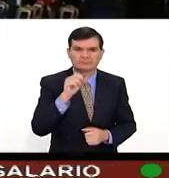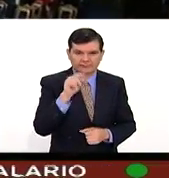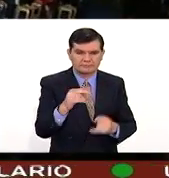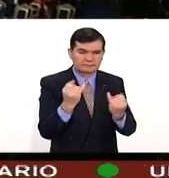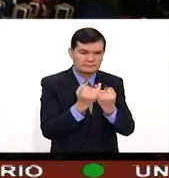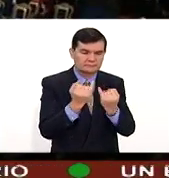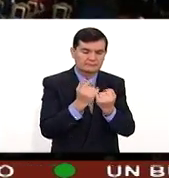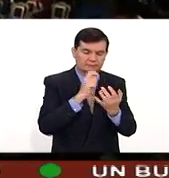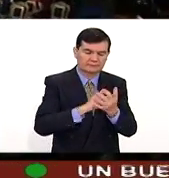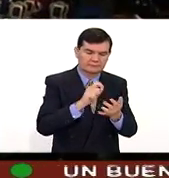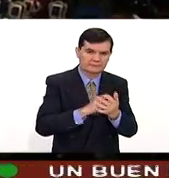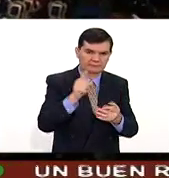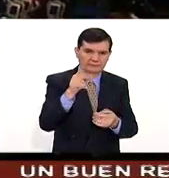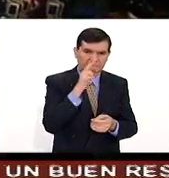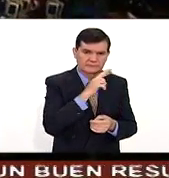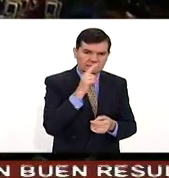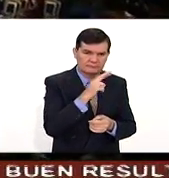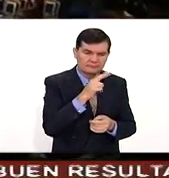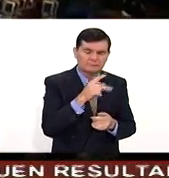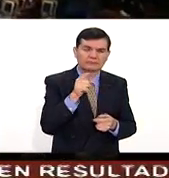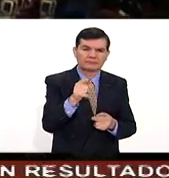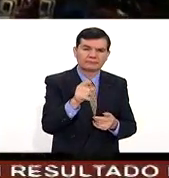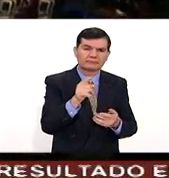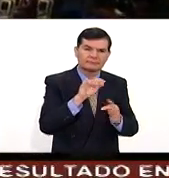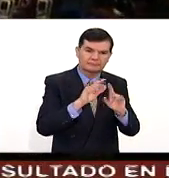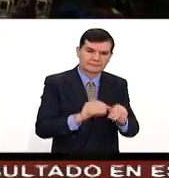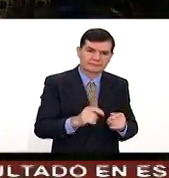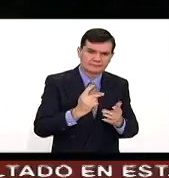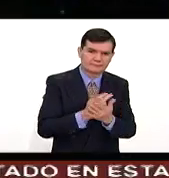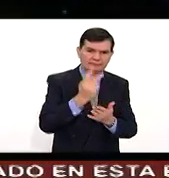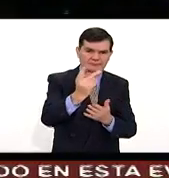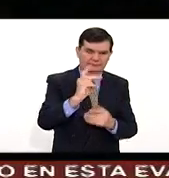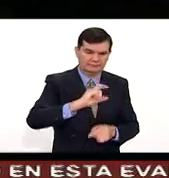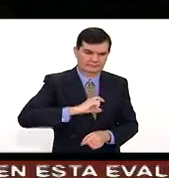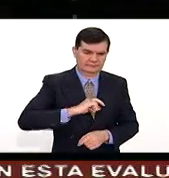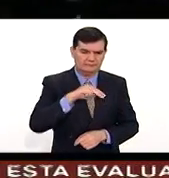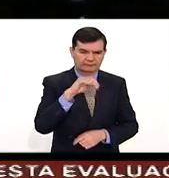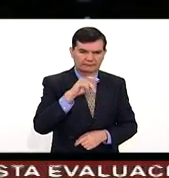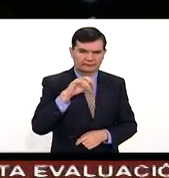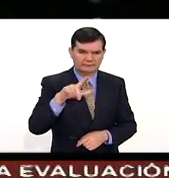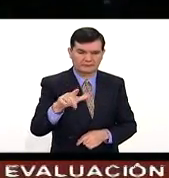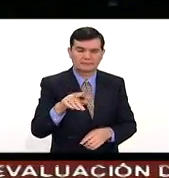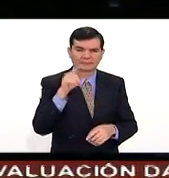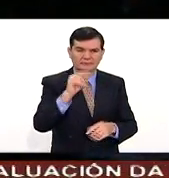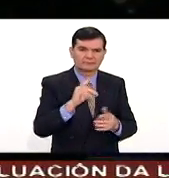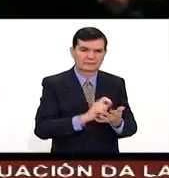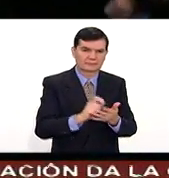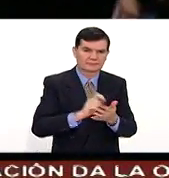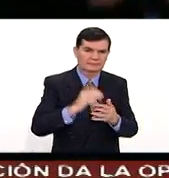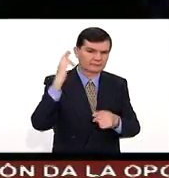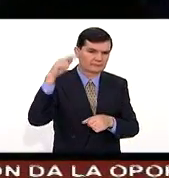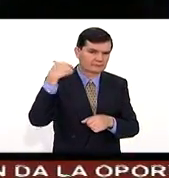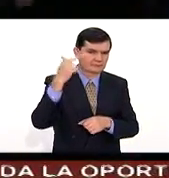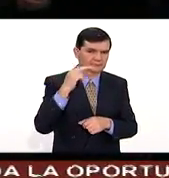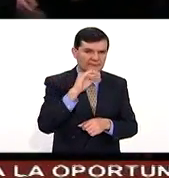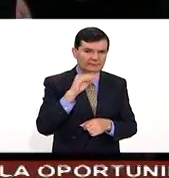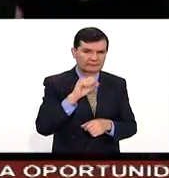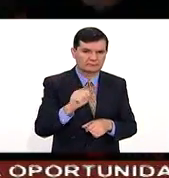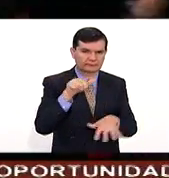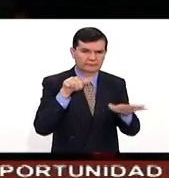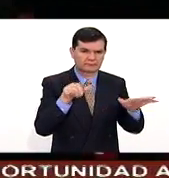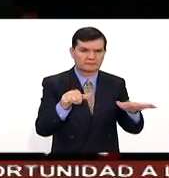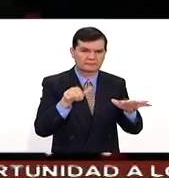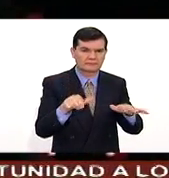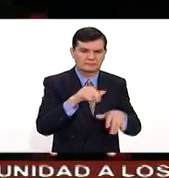También la escritora bielorrusa Svetlana Alexievich recibió el Premio Nobel de Literatura de manos del rey Carlos